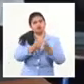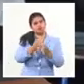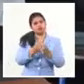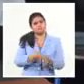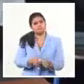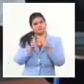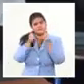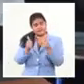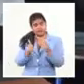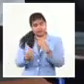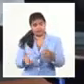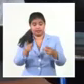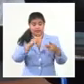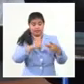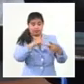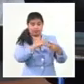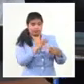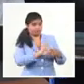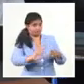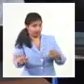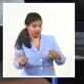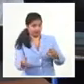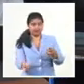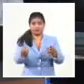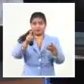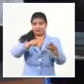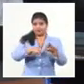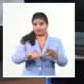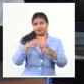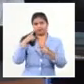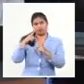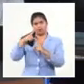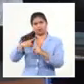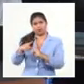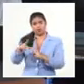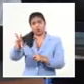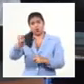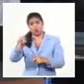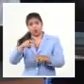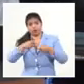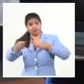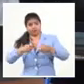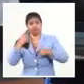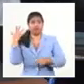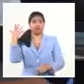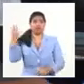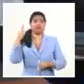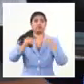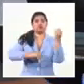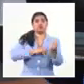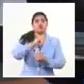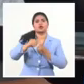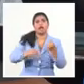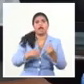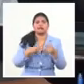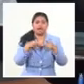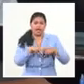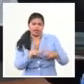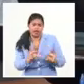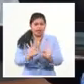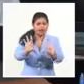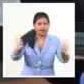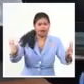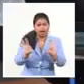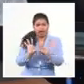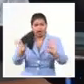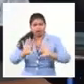tercer objetivo, como parte de todas esas cosas que se están haciendo y las nuevas inversiones, cambiar la matriz energética del